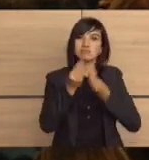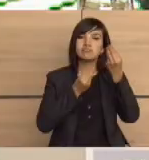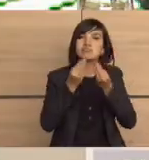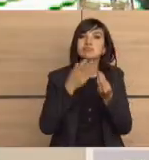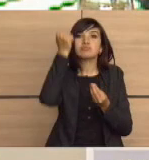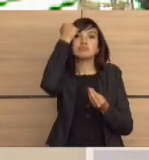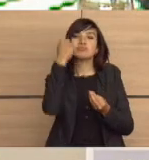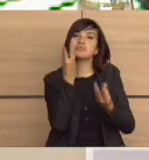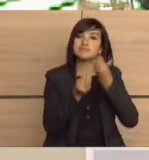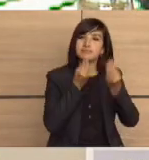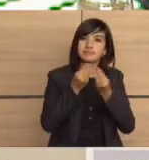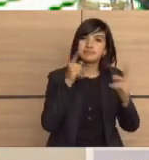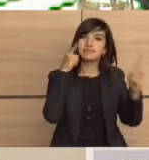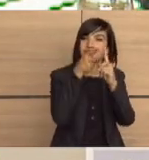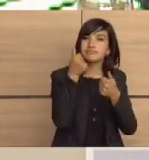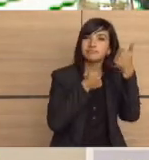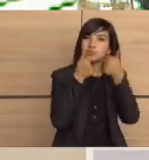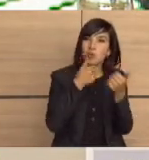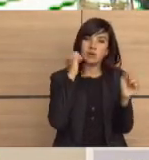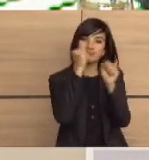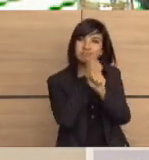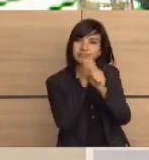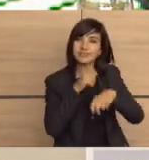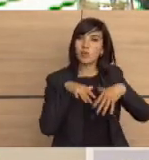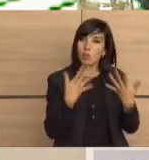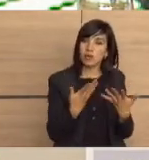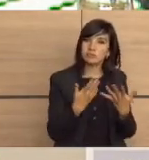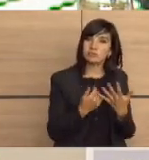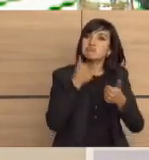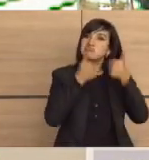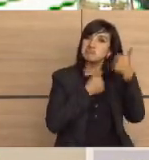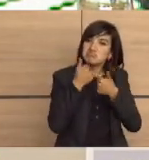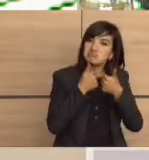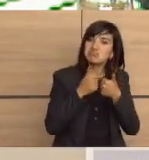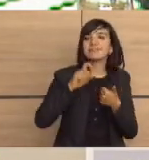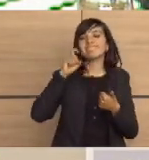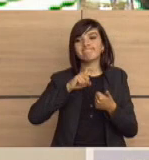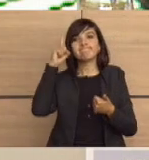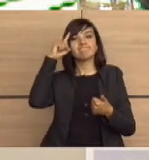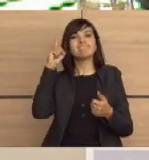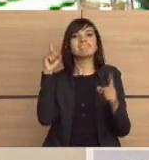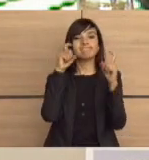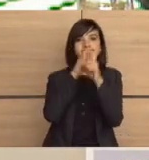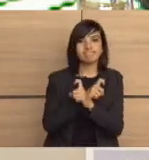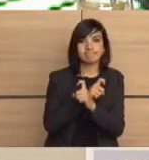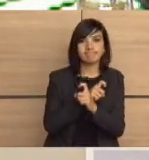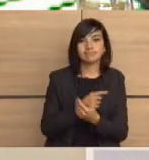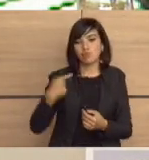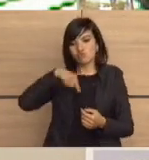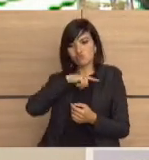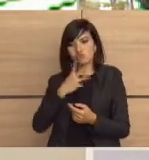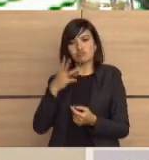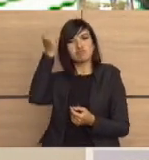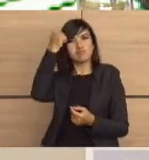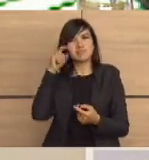que queremos hacer, y la necesidad de que entre nosotros discutamos lo que estamos entendiendo por las cosas. Yo creo que uno de